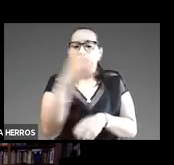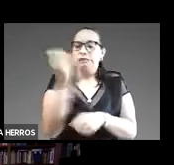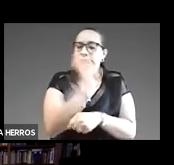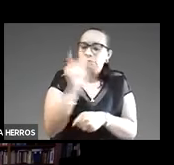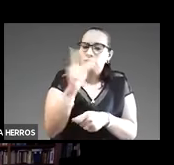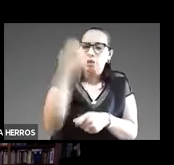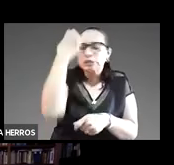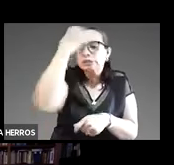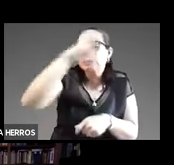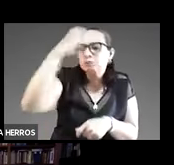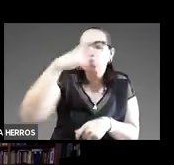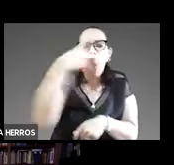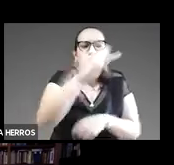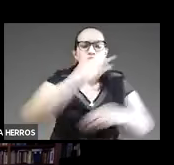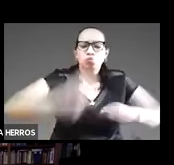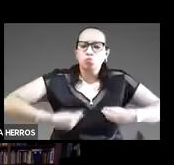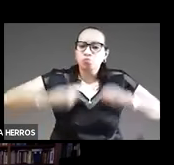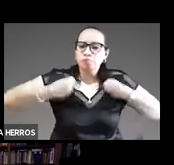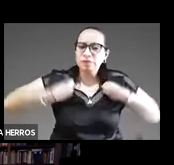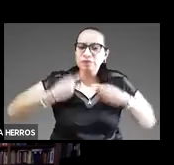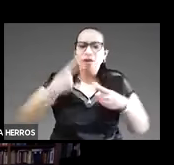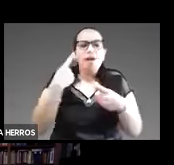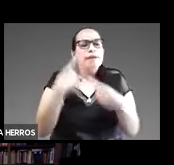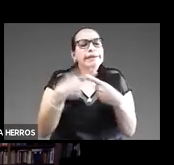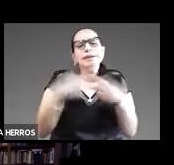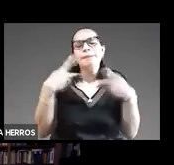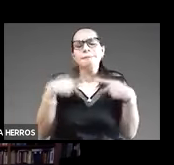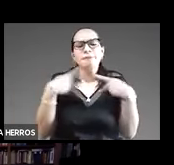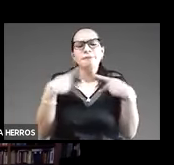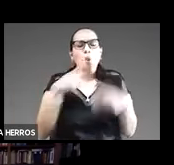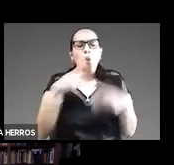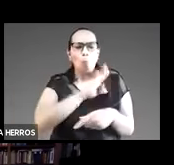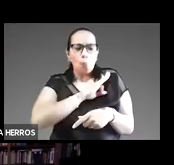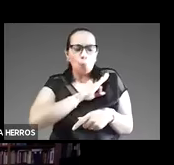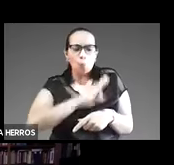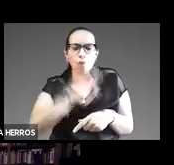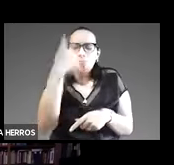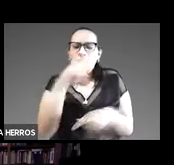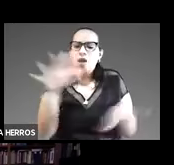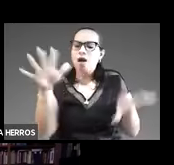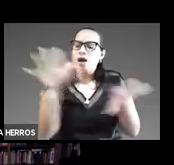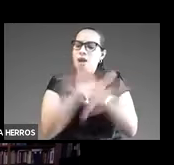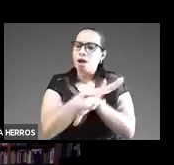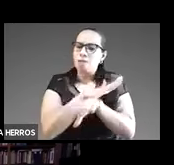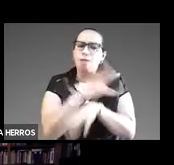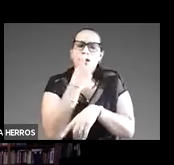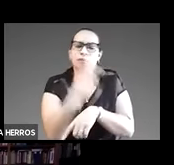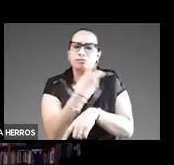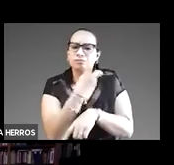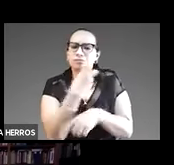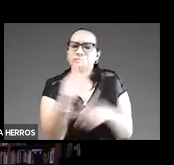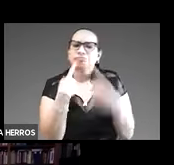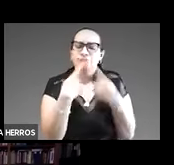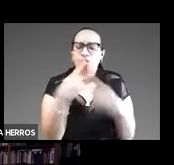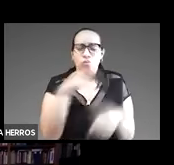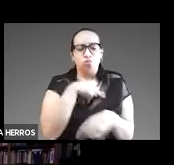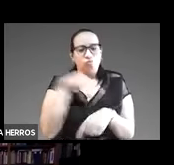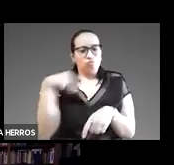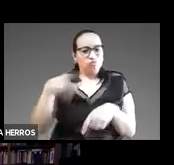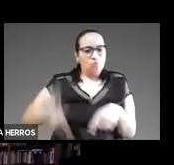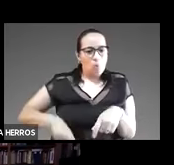¿no? Y que los únicos que tienen como el poder de cambiar una narrativa también, nosotros desde gobierno dándoles